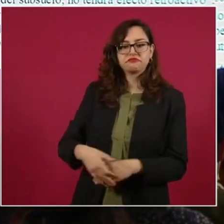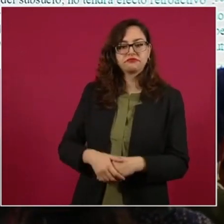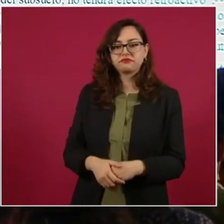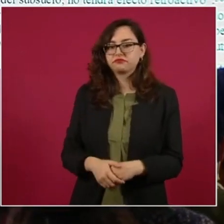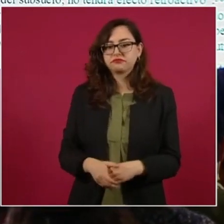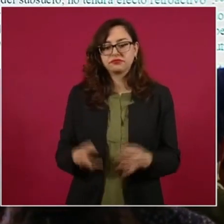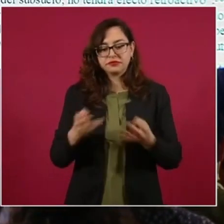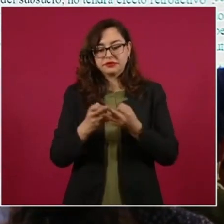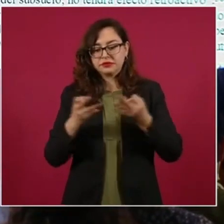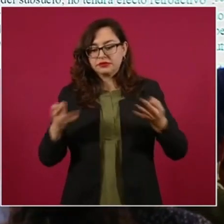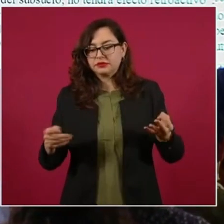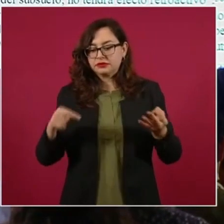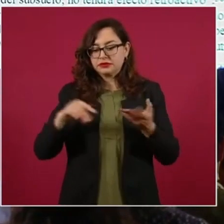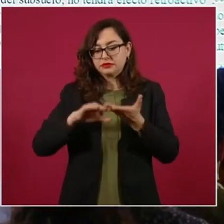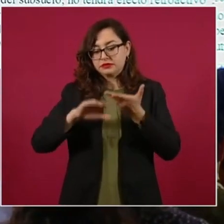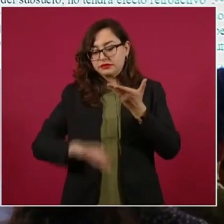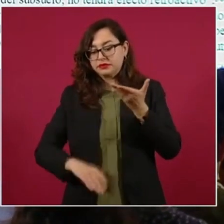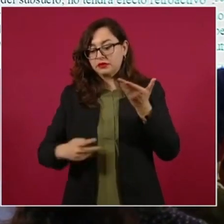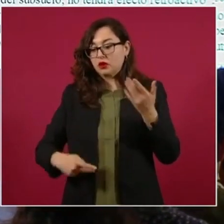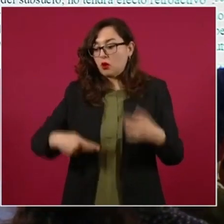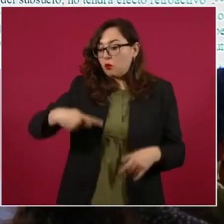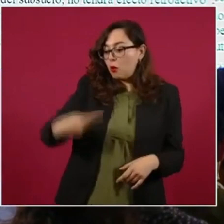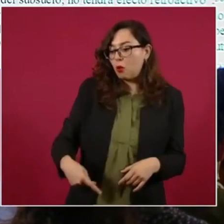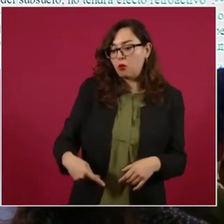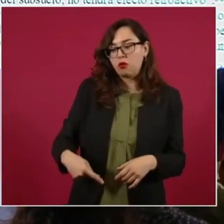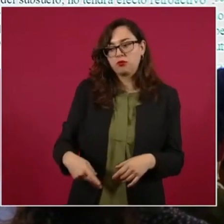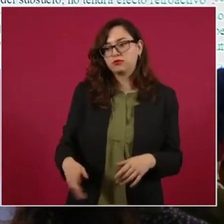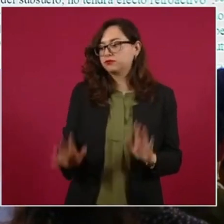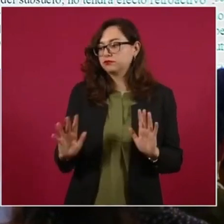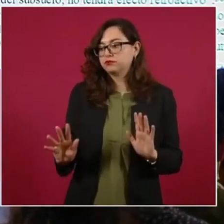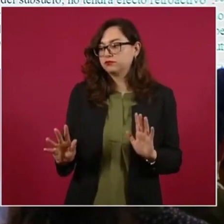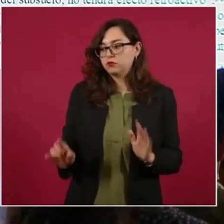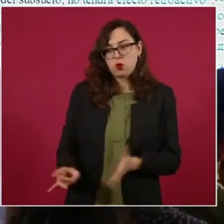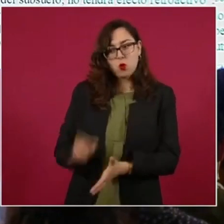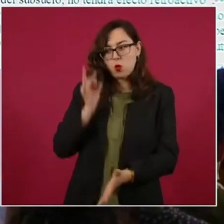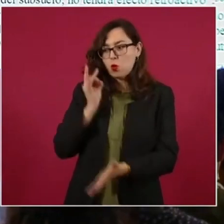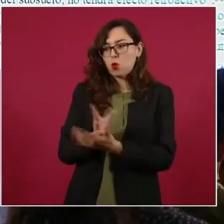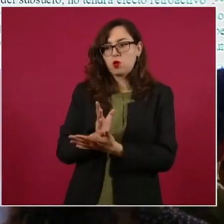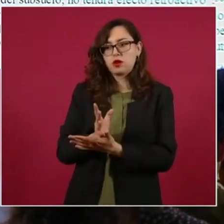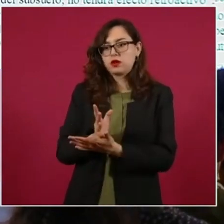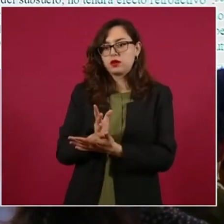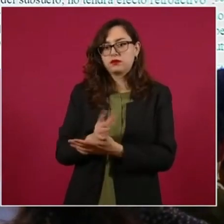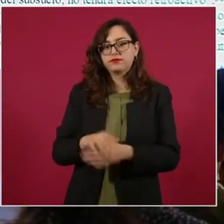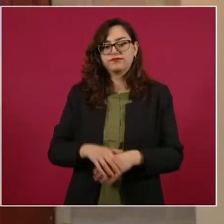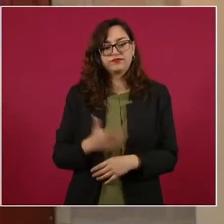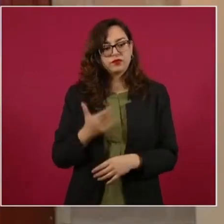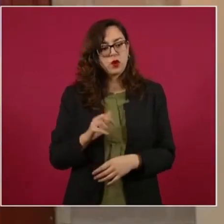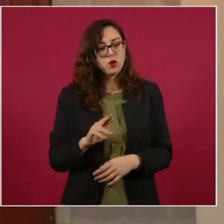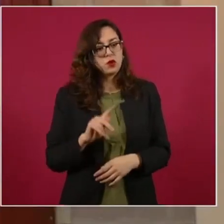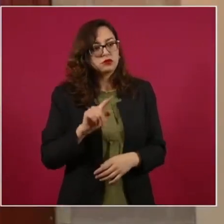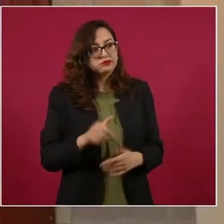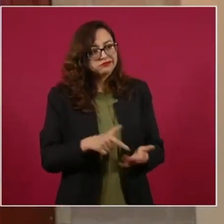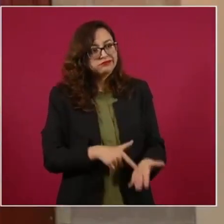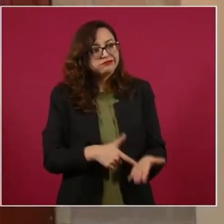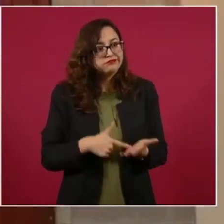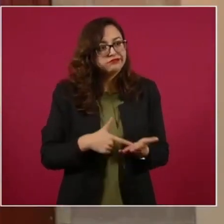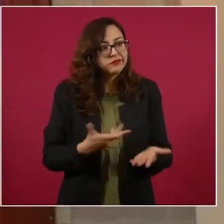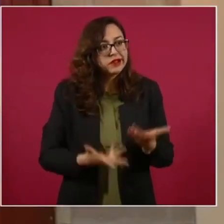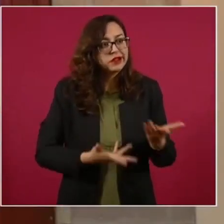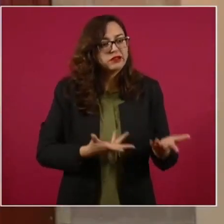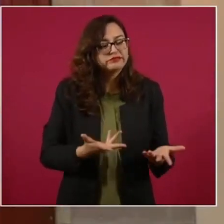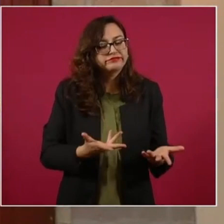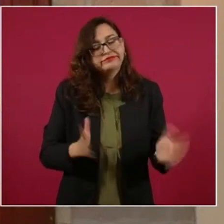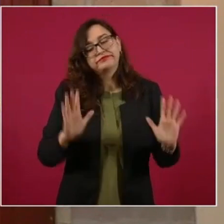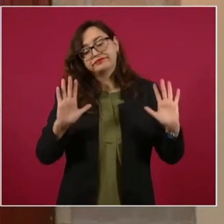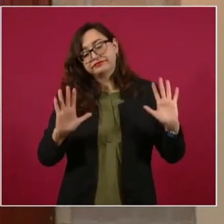la nacionalización era la única solución correcta. de la Huerta no insistió más y dejó